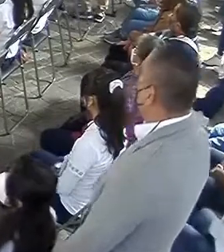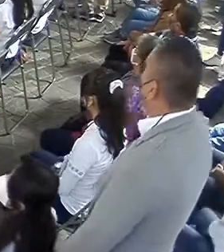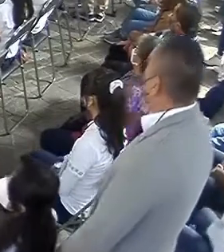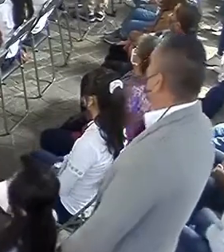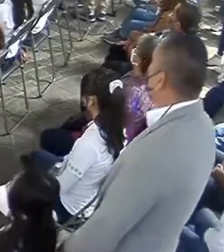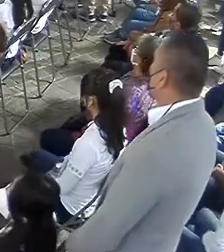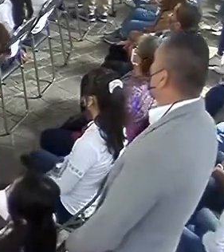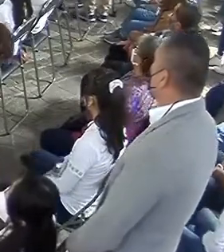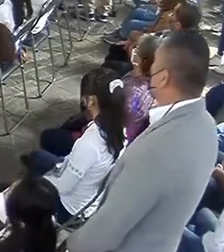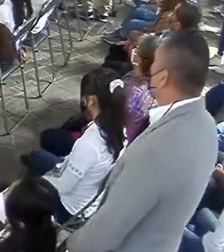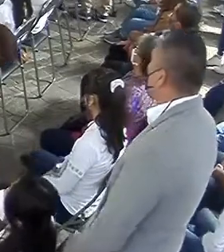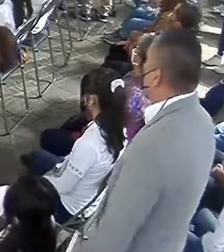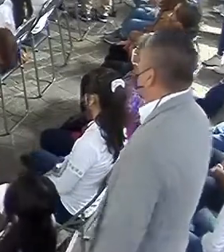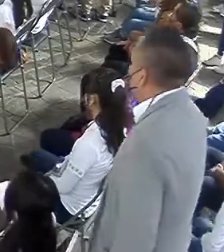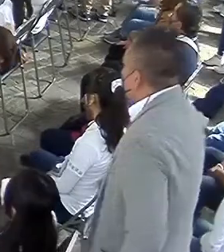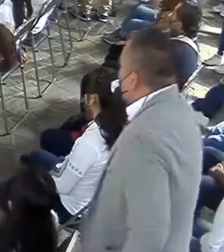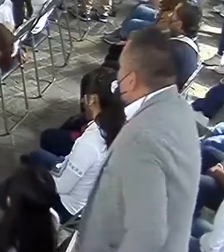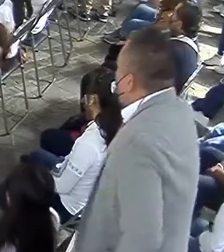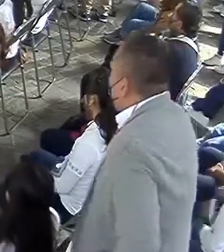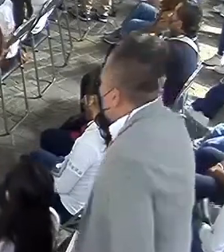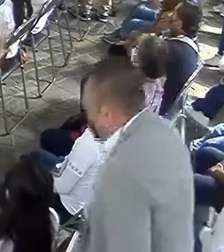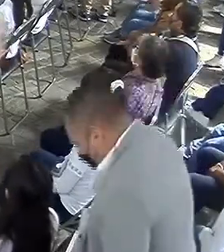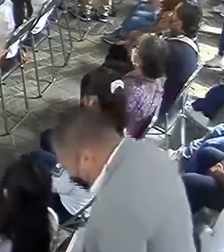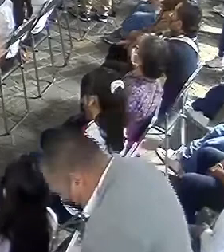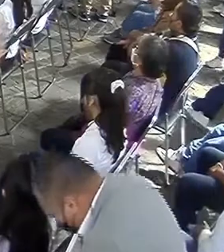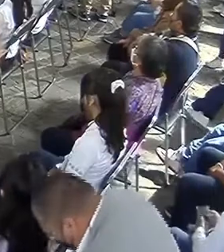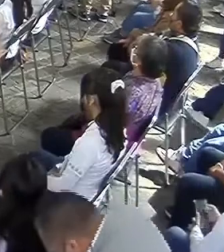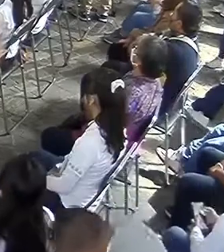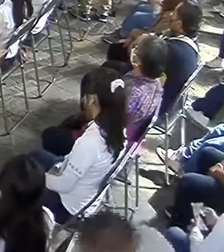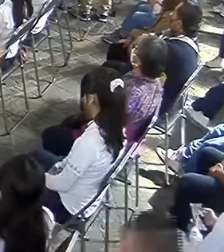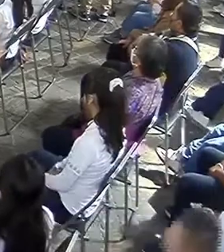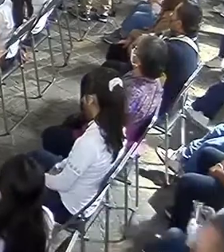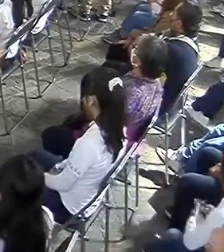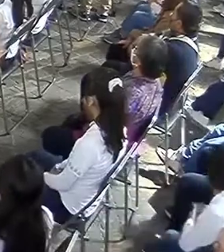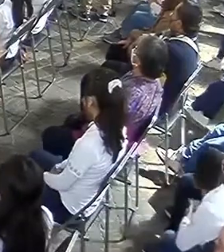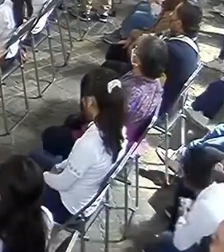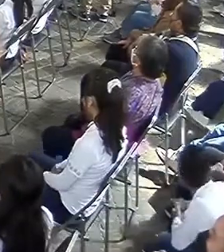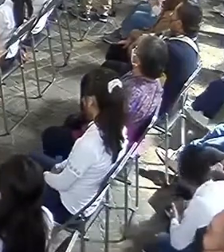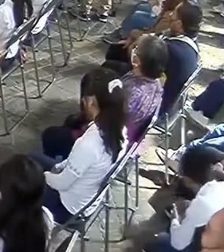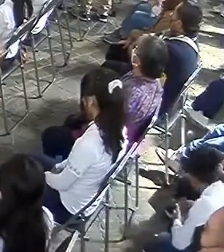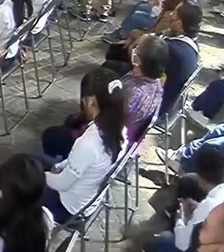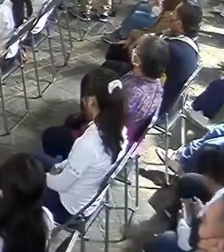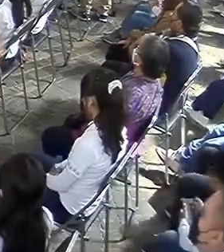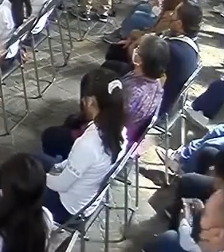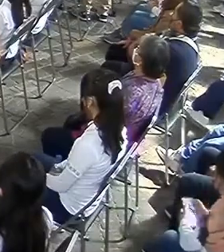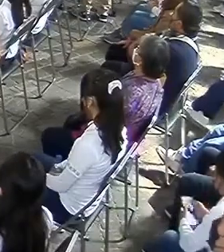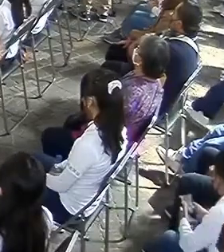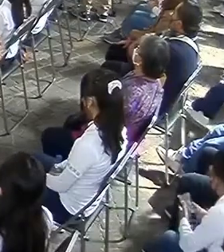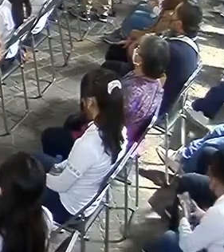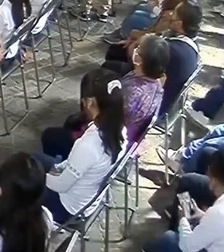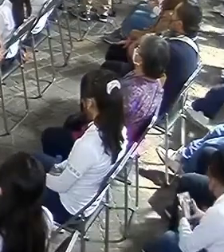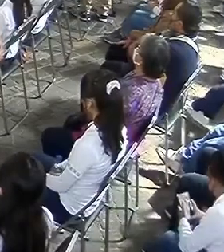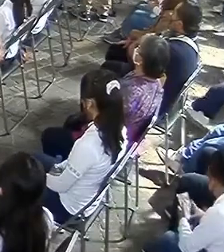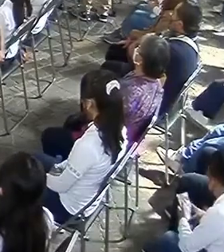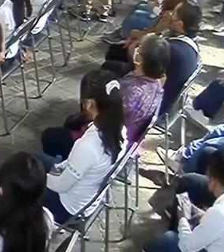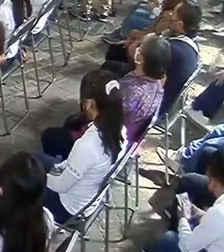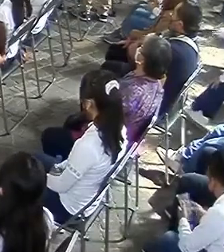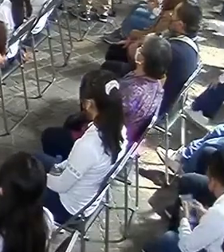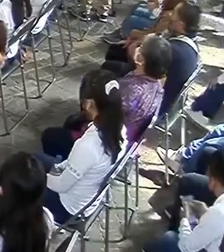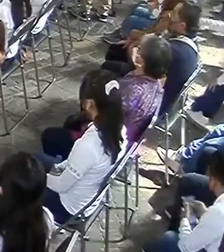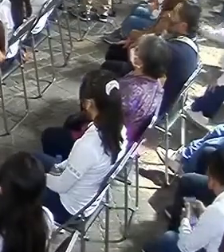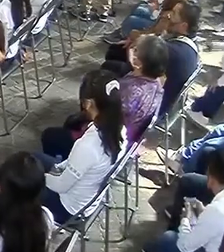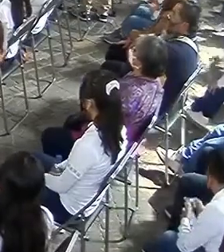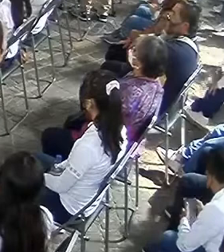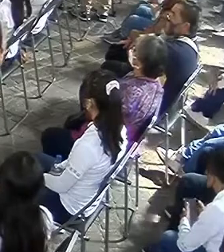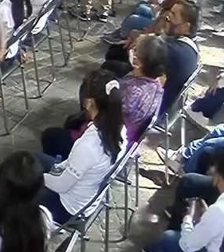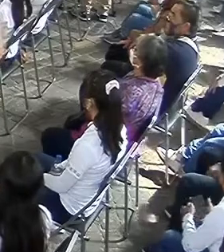Le acompañan invitados de honor que integran nuestro presidium esta mañana. Con su presencia dan realce a este significativo